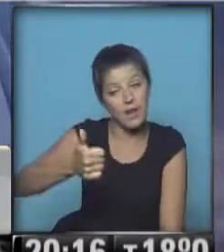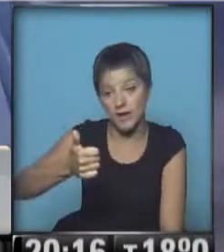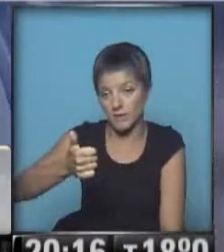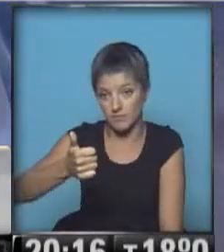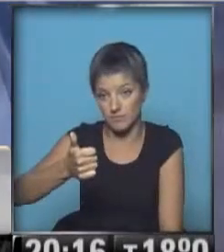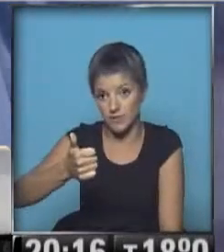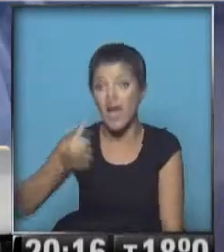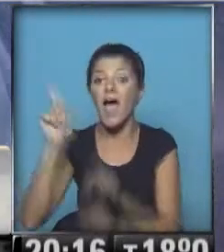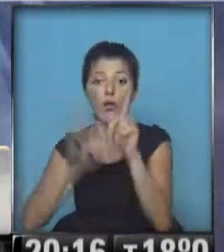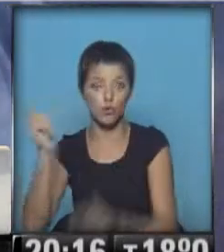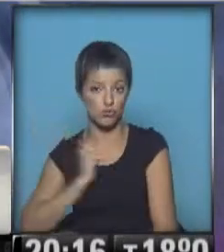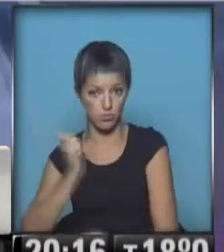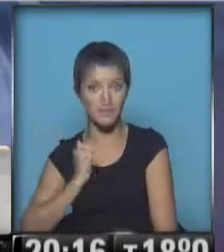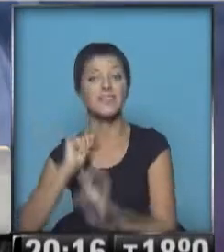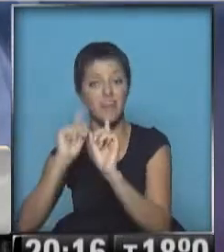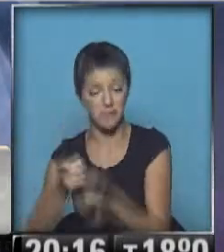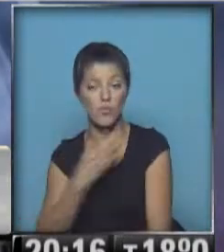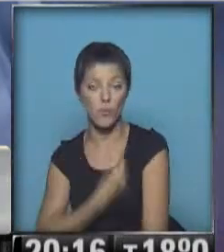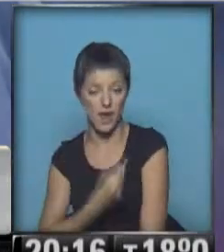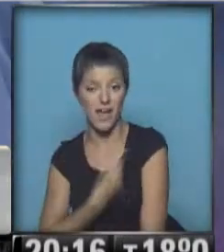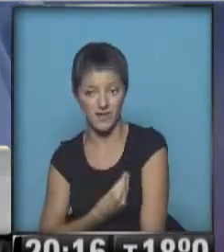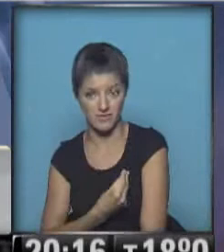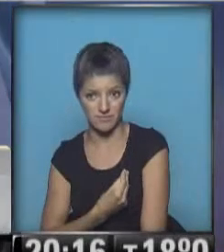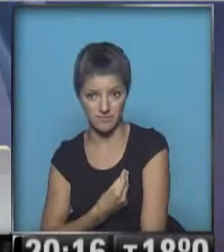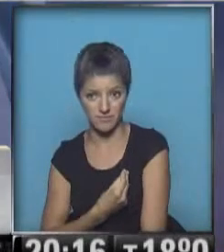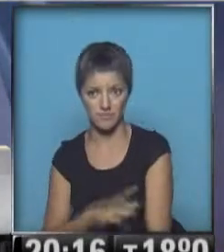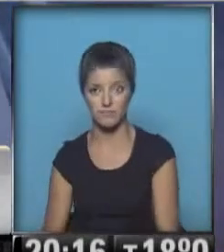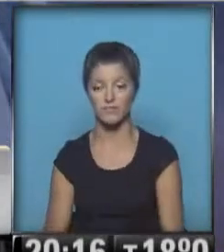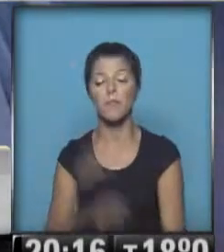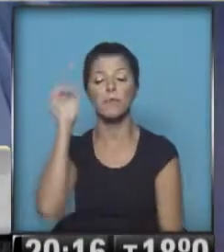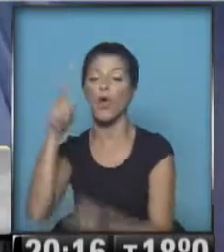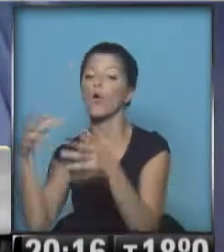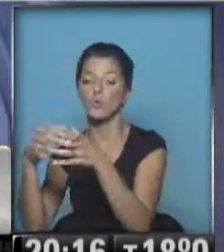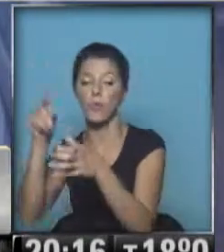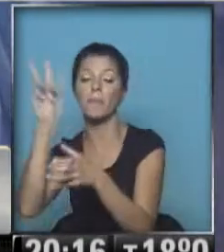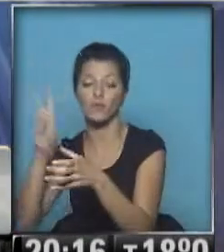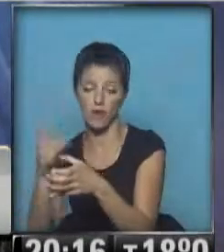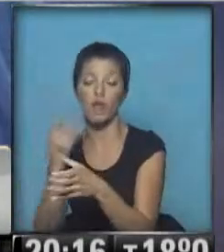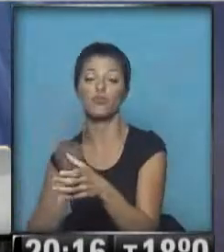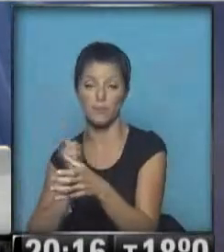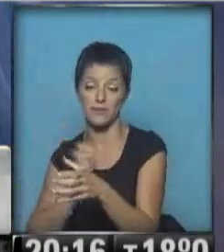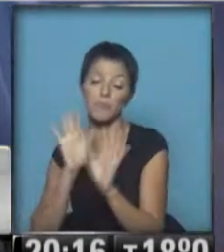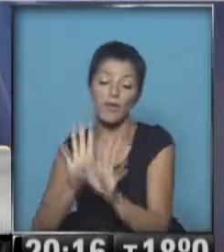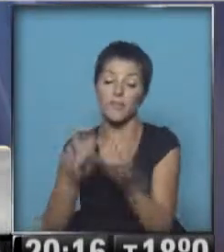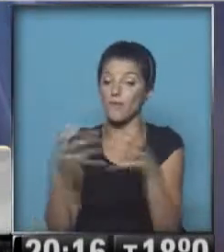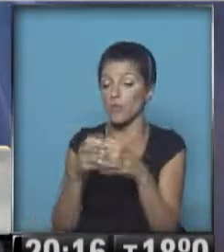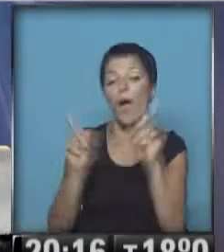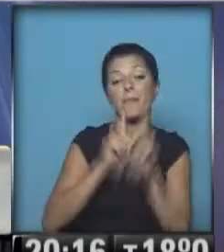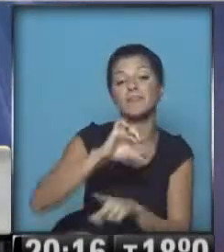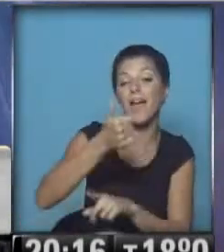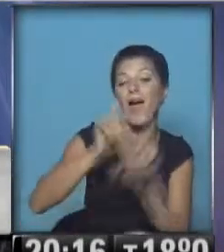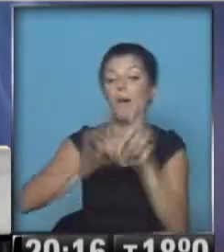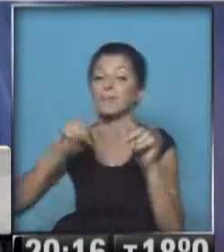puso algunos suplentes el equipo venezolano. Pero bueno, así es el fútbol. Se gana, se pierde o se